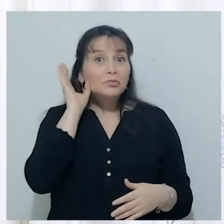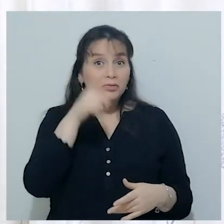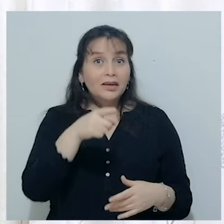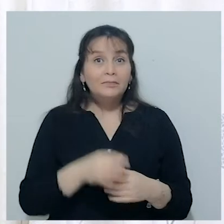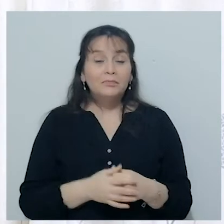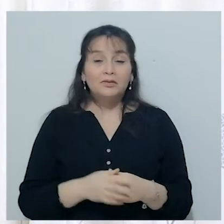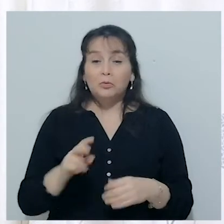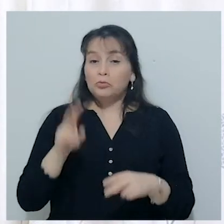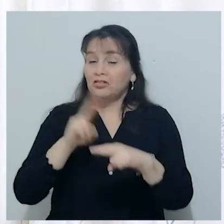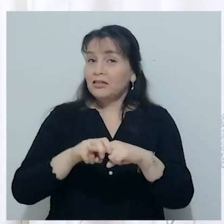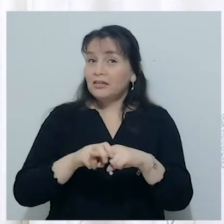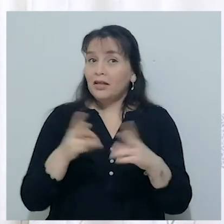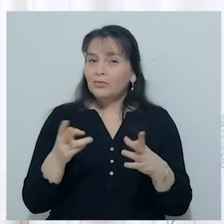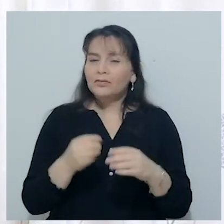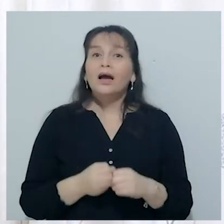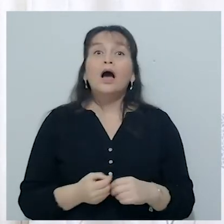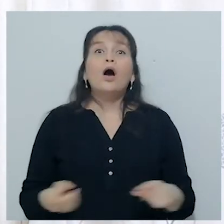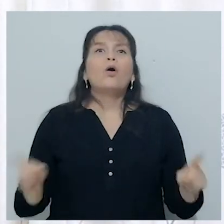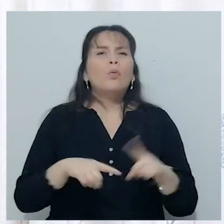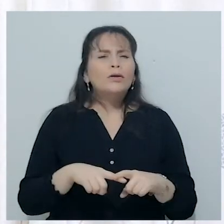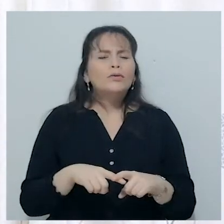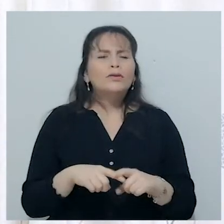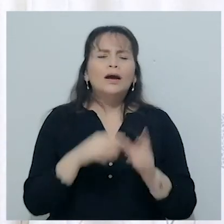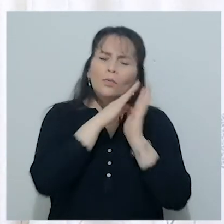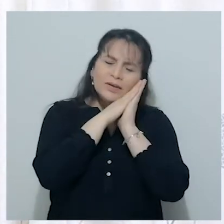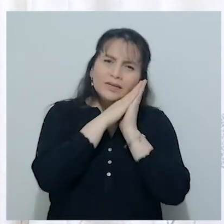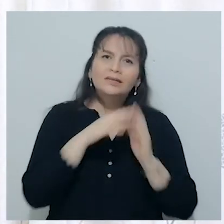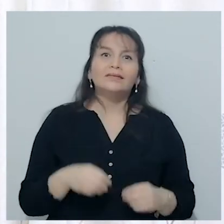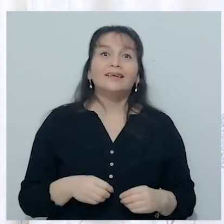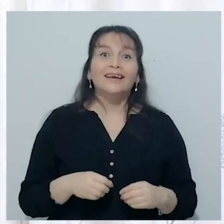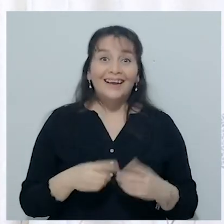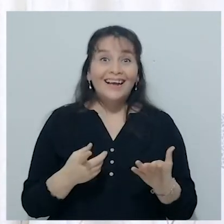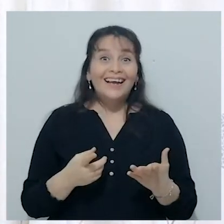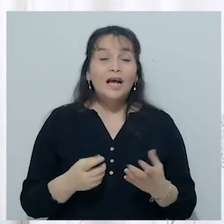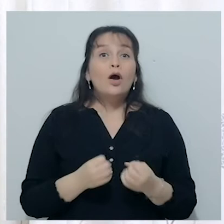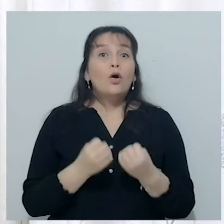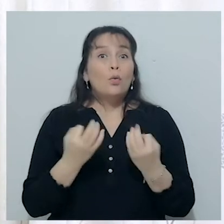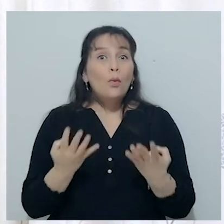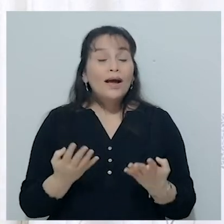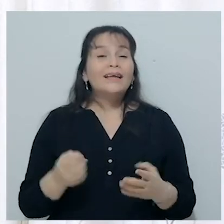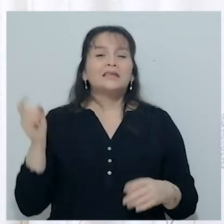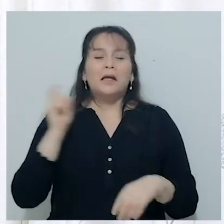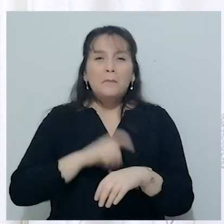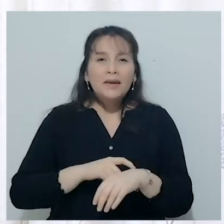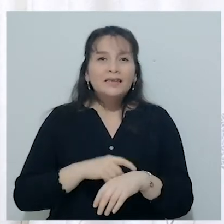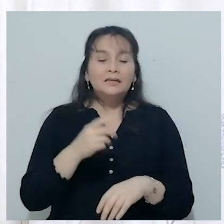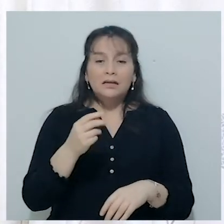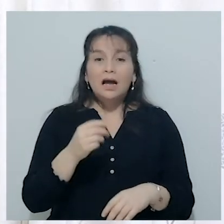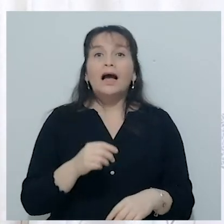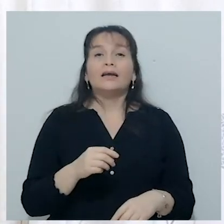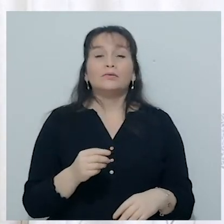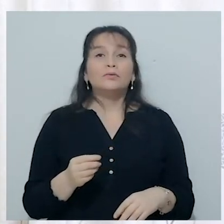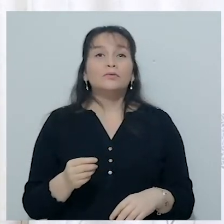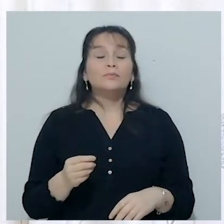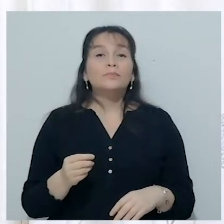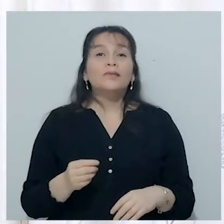mesa porque tendrán hambre y no querrán salir de allí. Te escucharán. Pero cuando te acuestes, ¿cuántas veces hemos aprovechado esos momentos